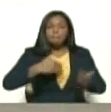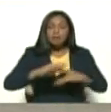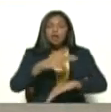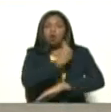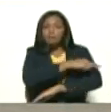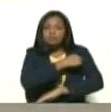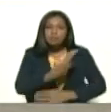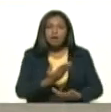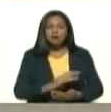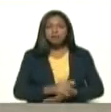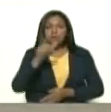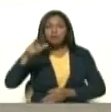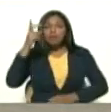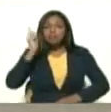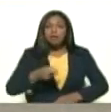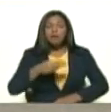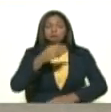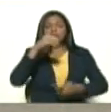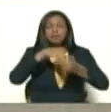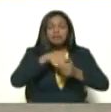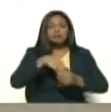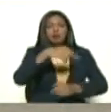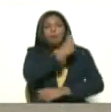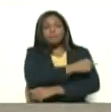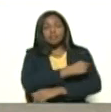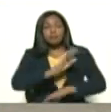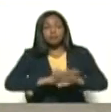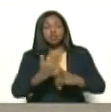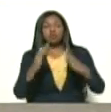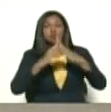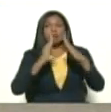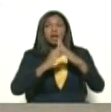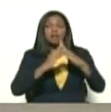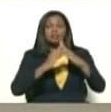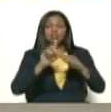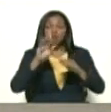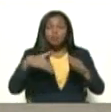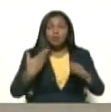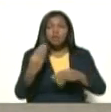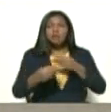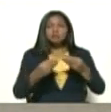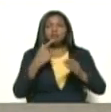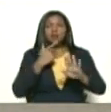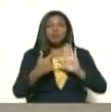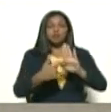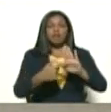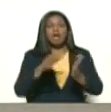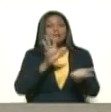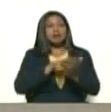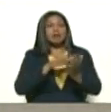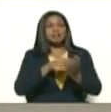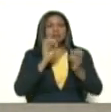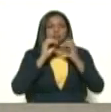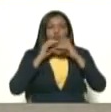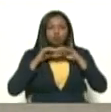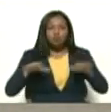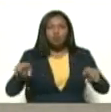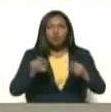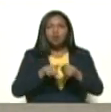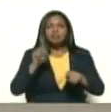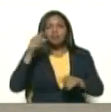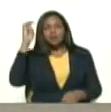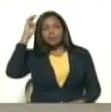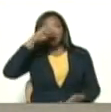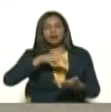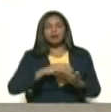Estas personas deben ir a hospitalizarse, porque en su casa son fuente, y ahí se está demostrando, en Margarita y en Maracay.